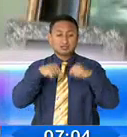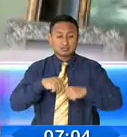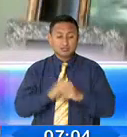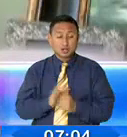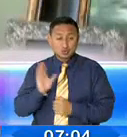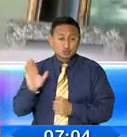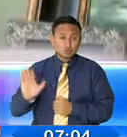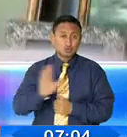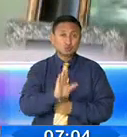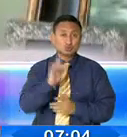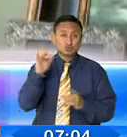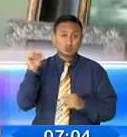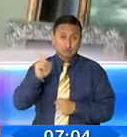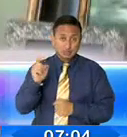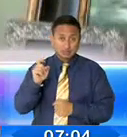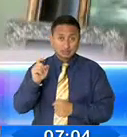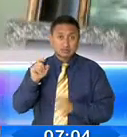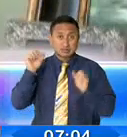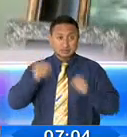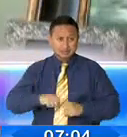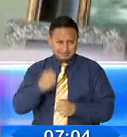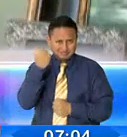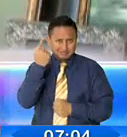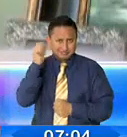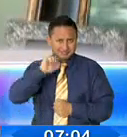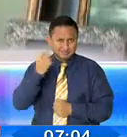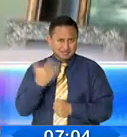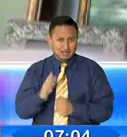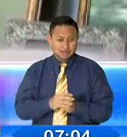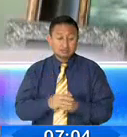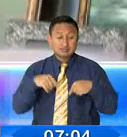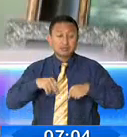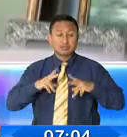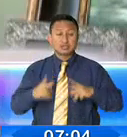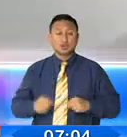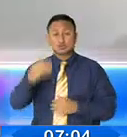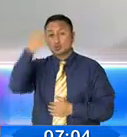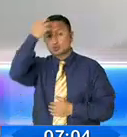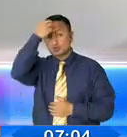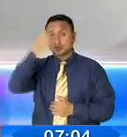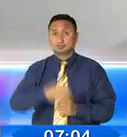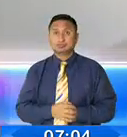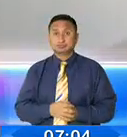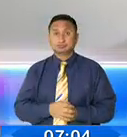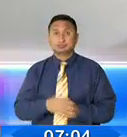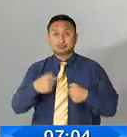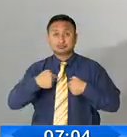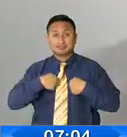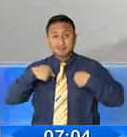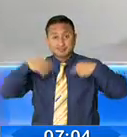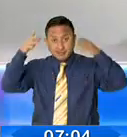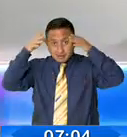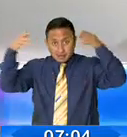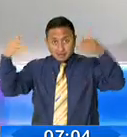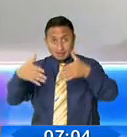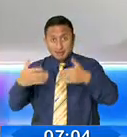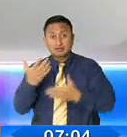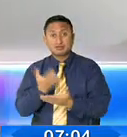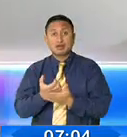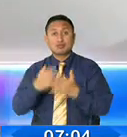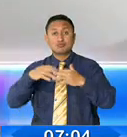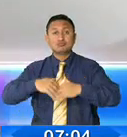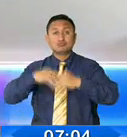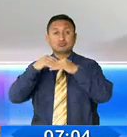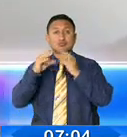del pueblo. Y entendemos cuál es esa agenda en materia de salud y educación. Que debemos enfocarnos en el tema reactivación económica, generación de